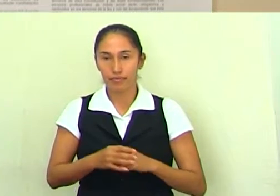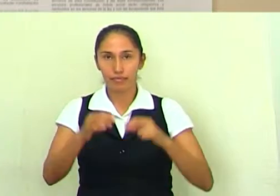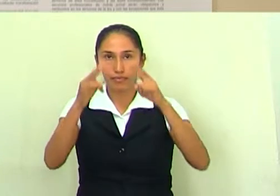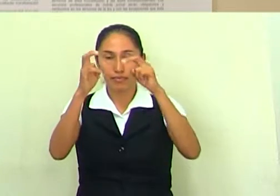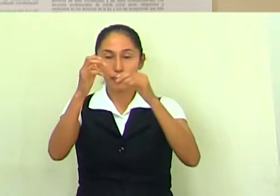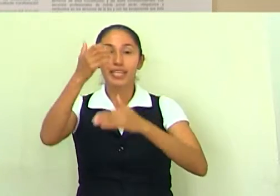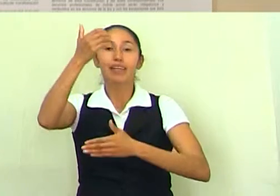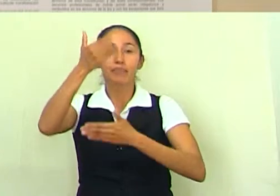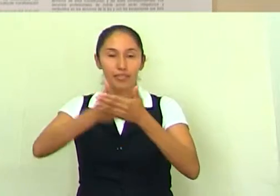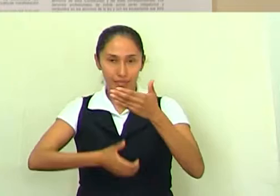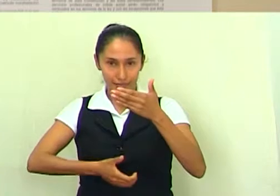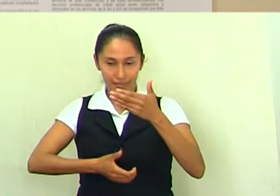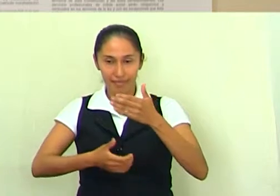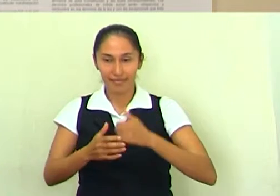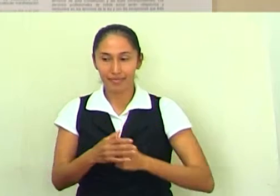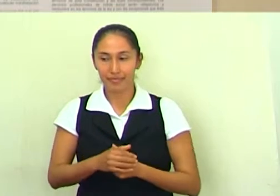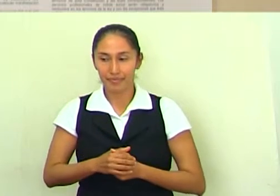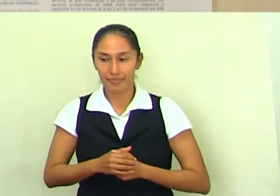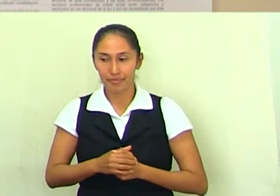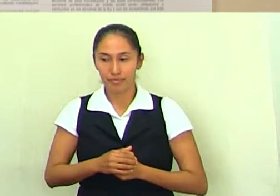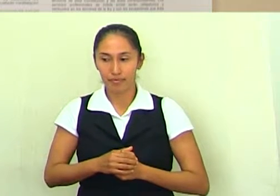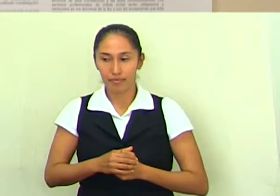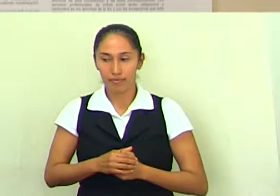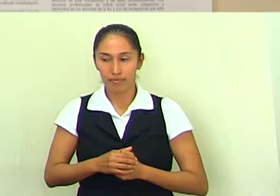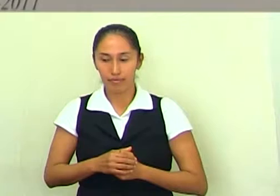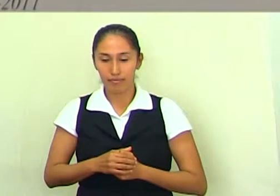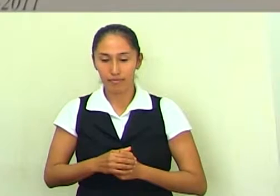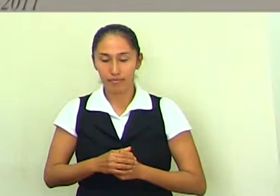capítulos, y vienen, de hecho,